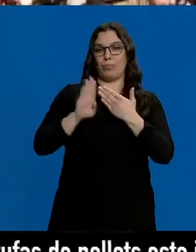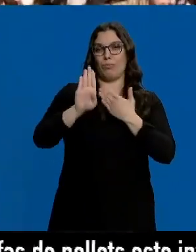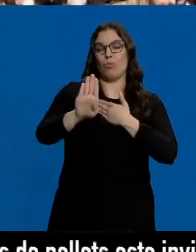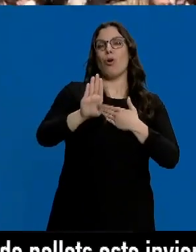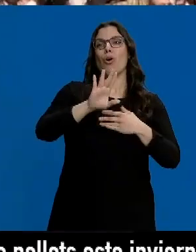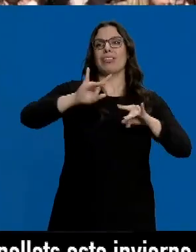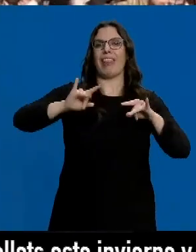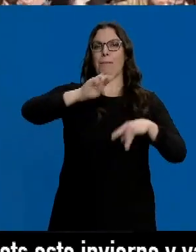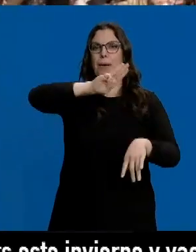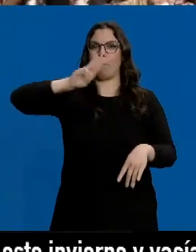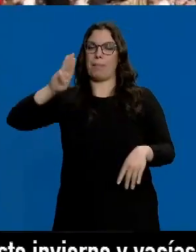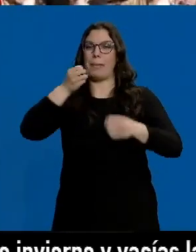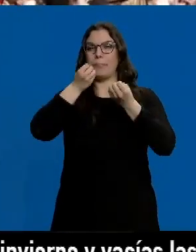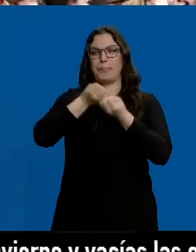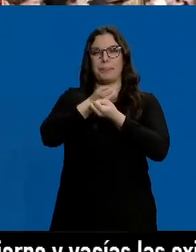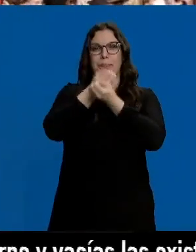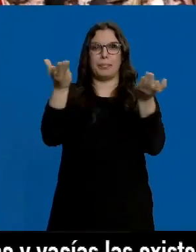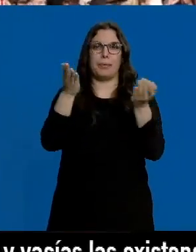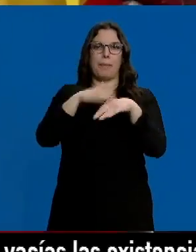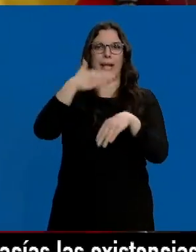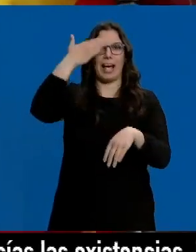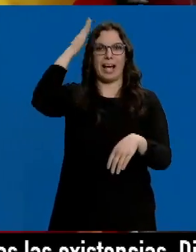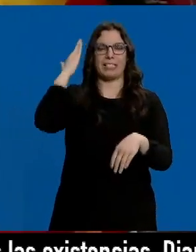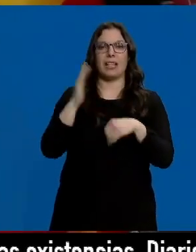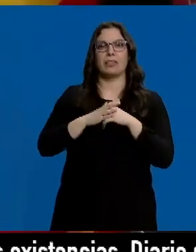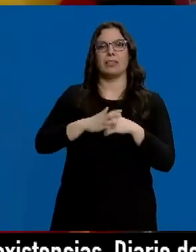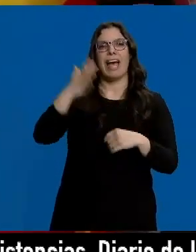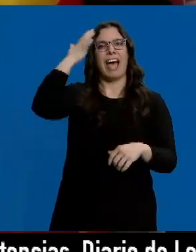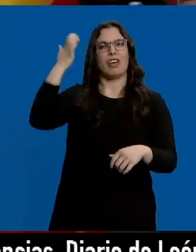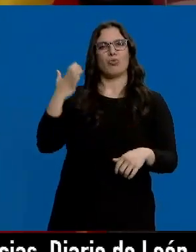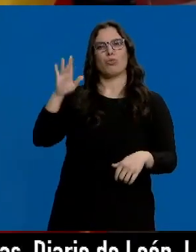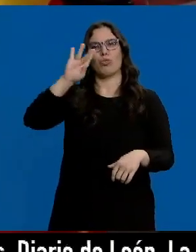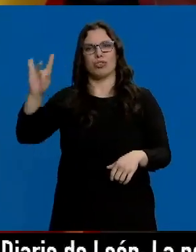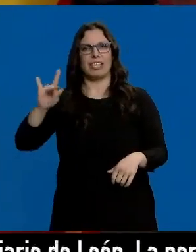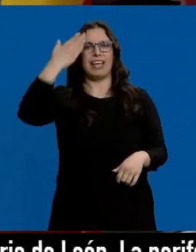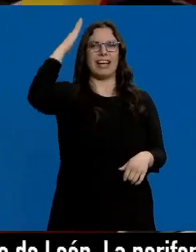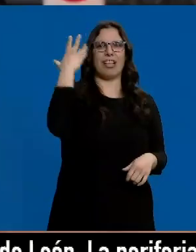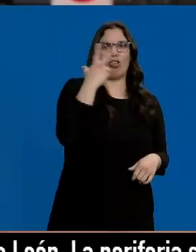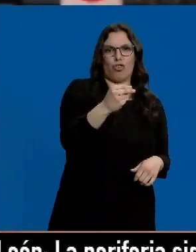de la sede del PP, con un mensaje para Casado. Ayuso sí, Casado